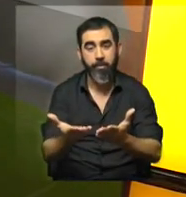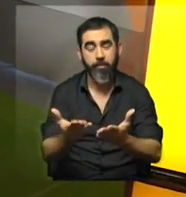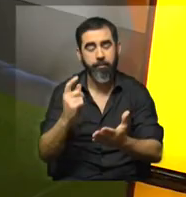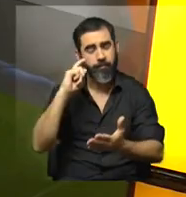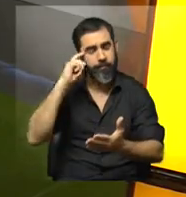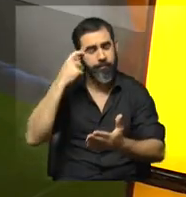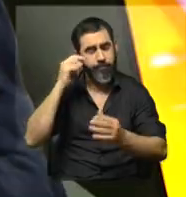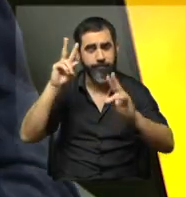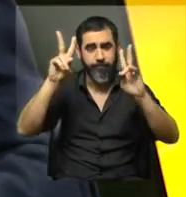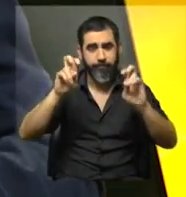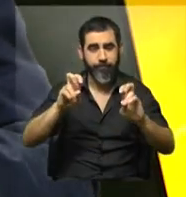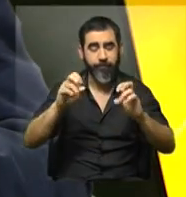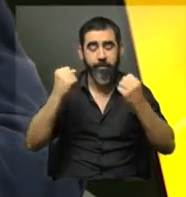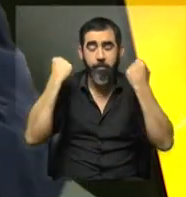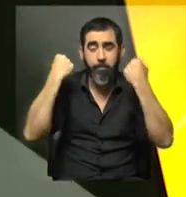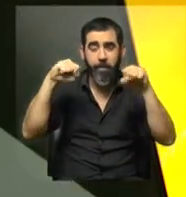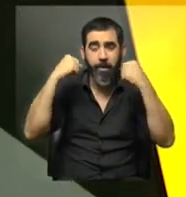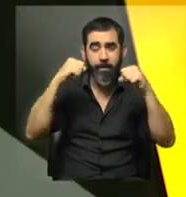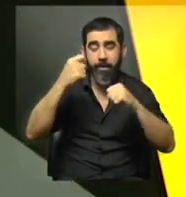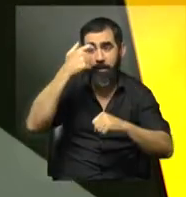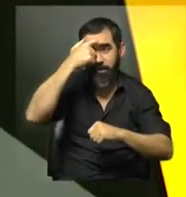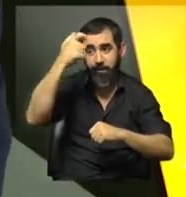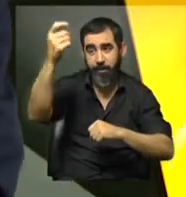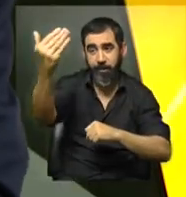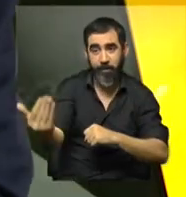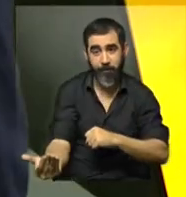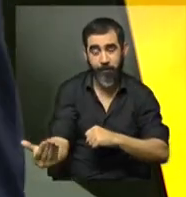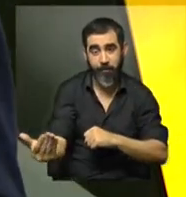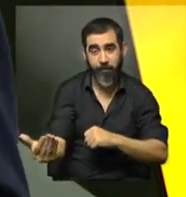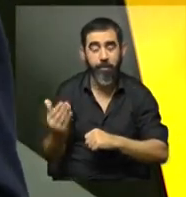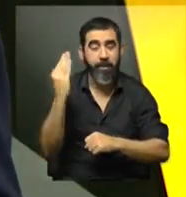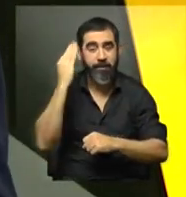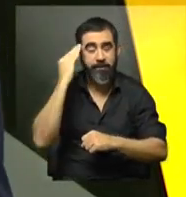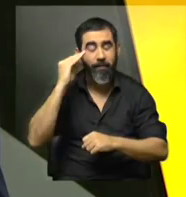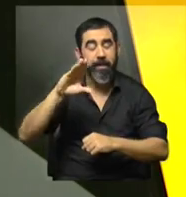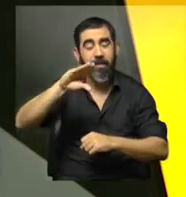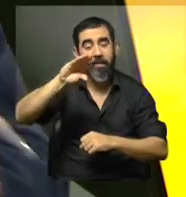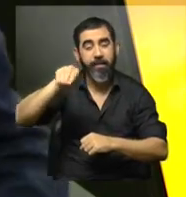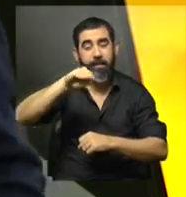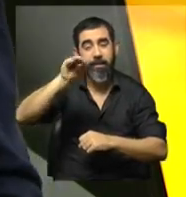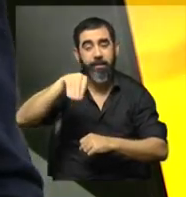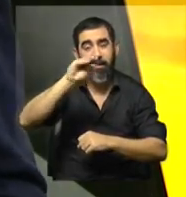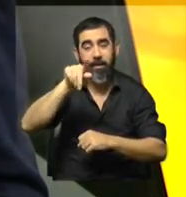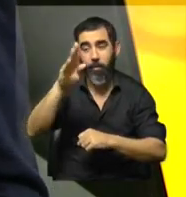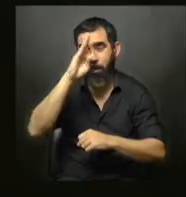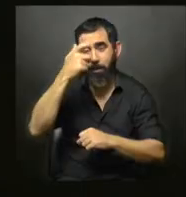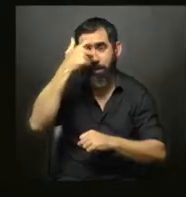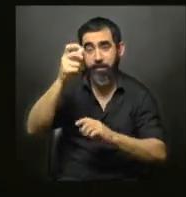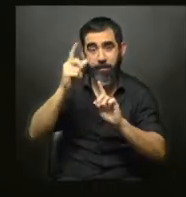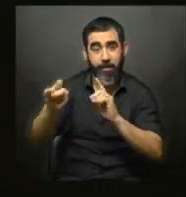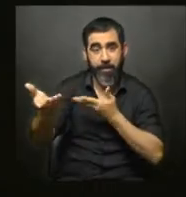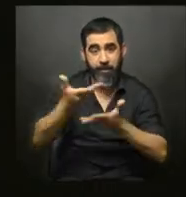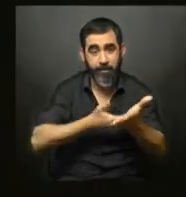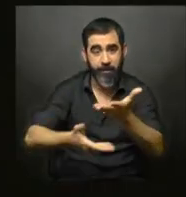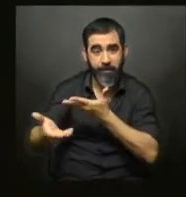todo esto, ¿no? Entrenar científicos para que sepan hacer títeres y a su vez vos tenés que aprender de ciencia. Sí, sí, tuvimos